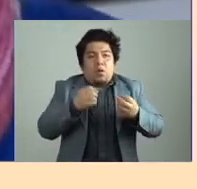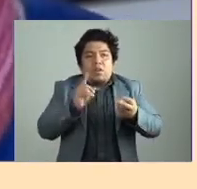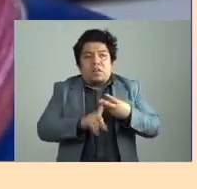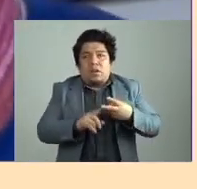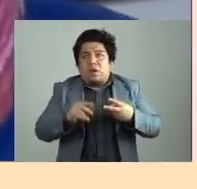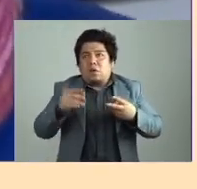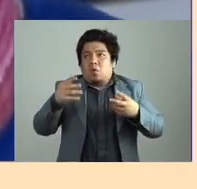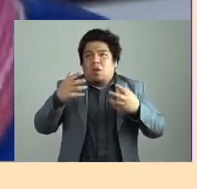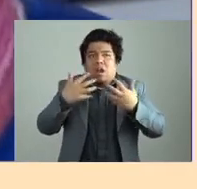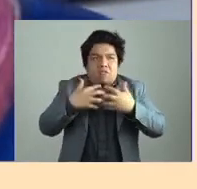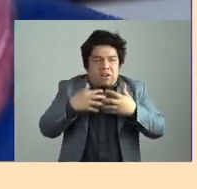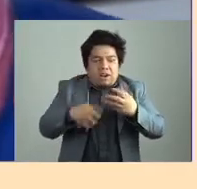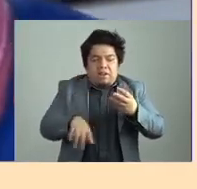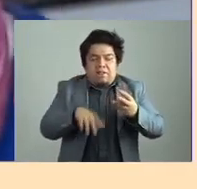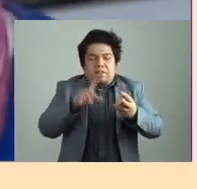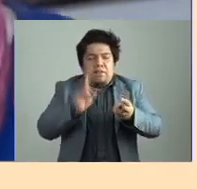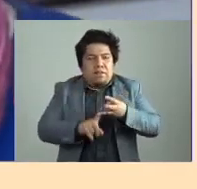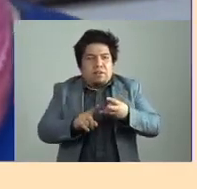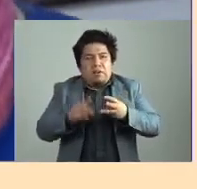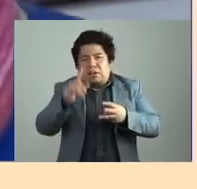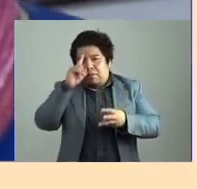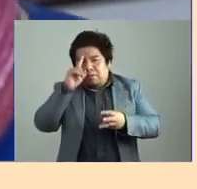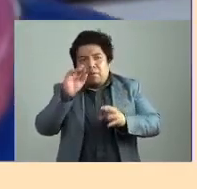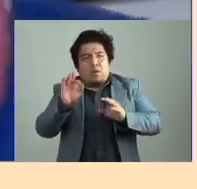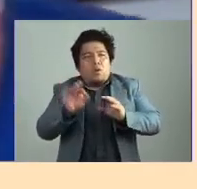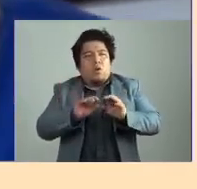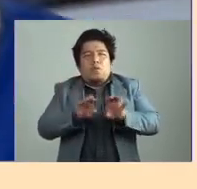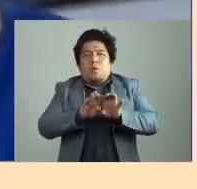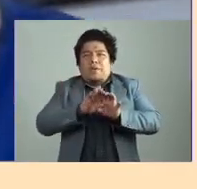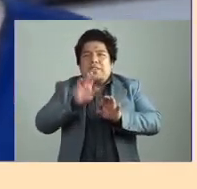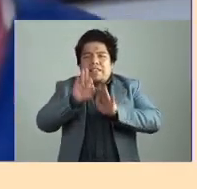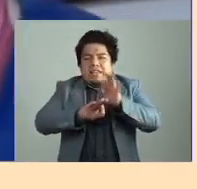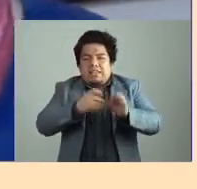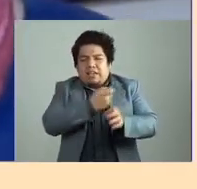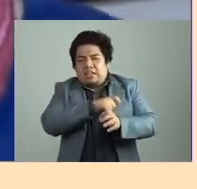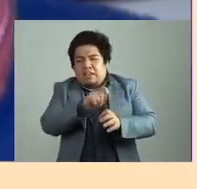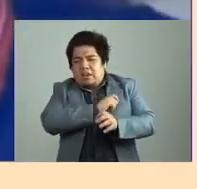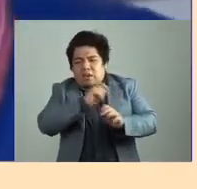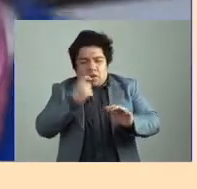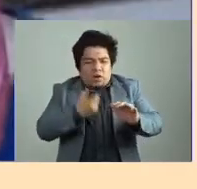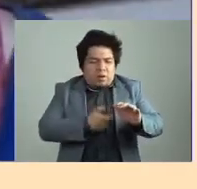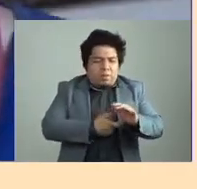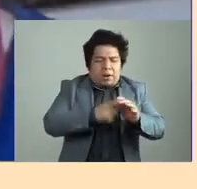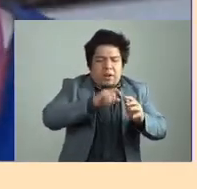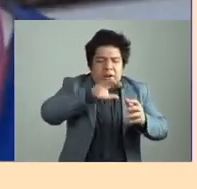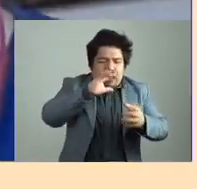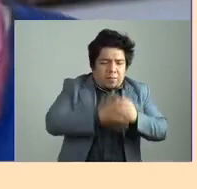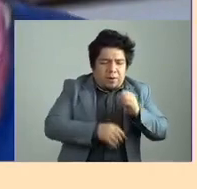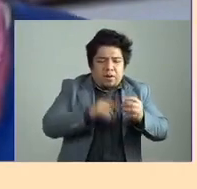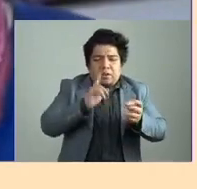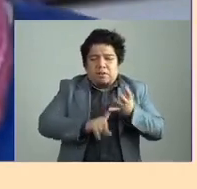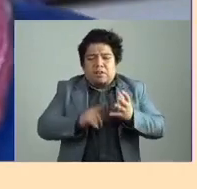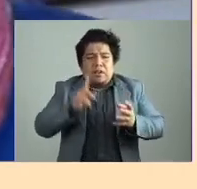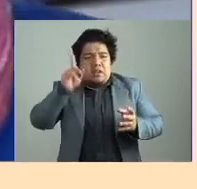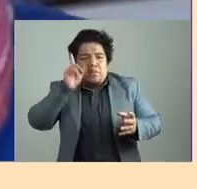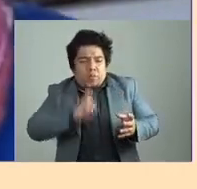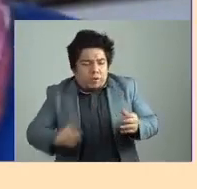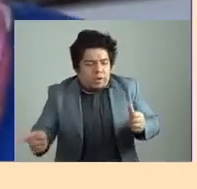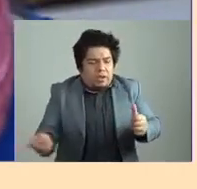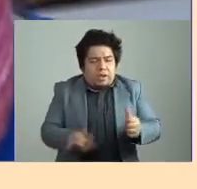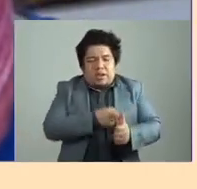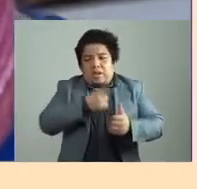fábrica la lucha anticolonial las luchas de las mujeres la lucha de los estudiantes ahora